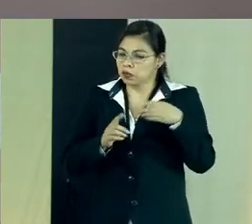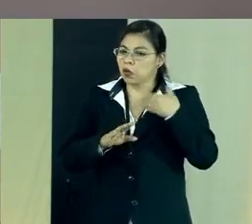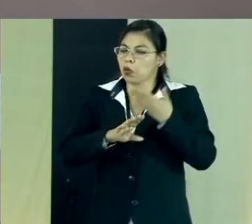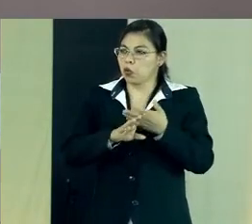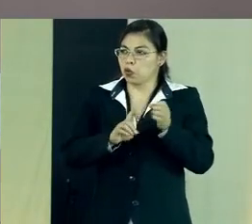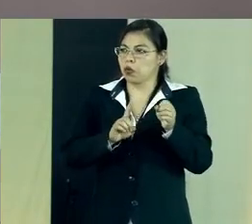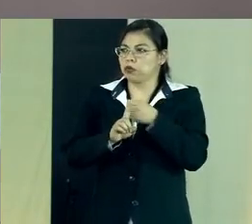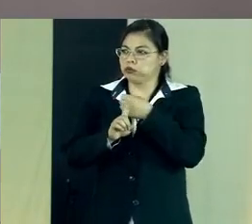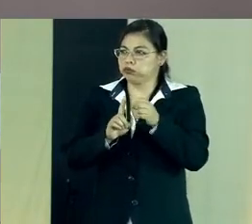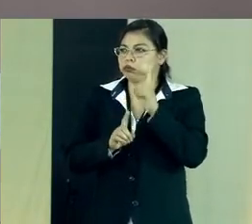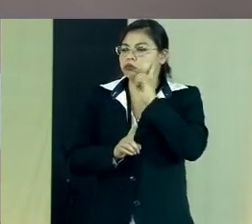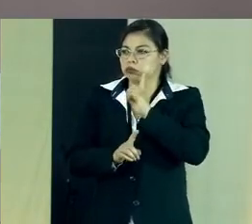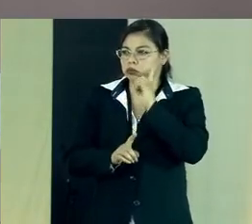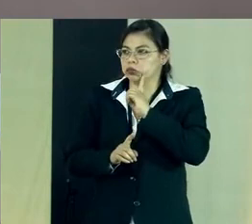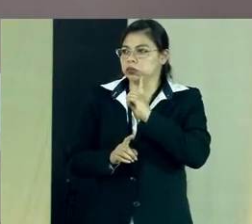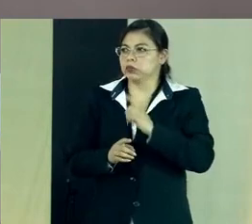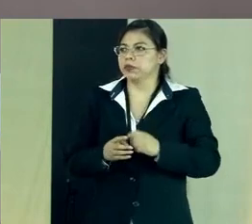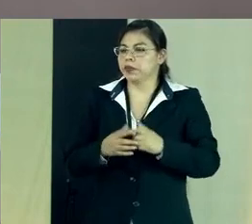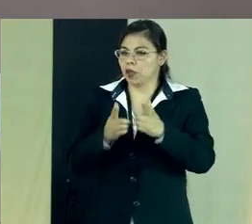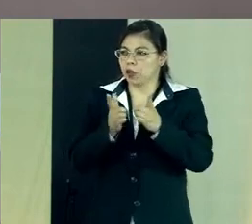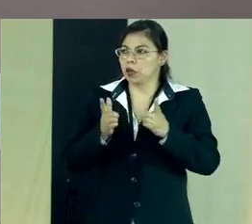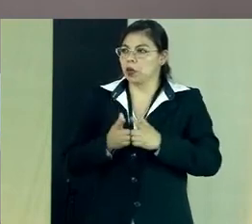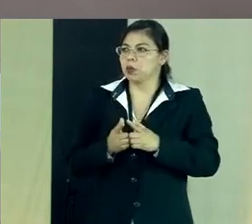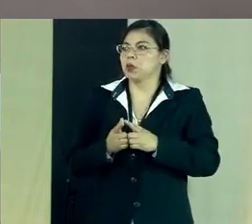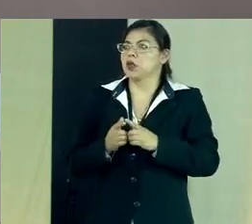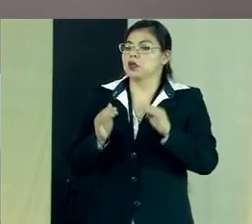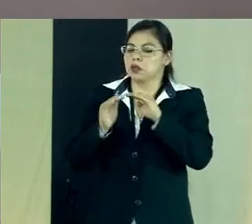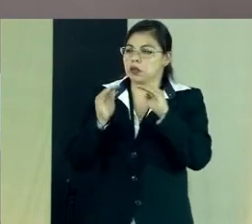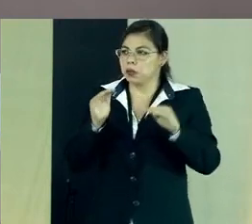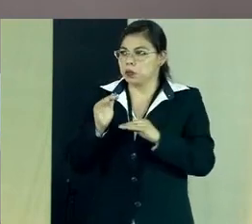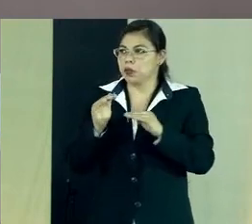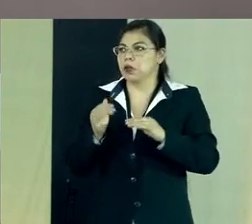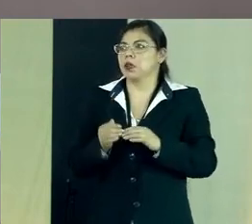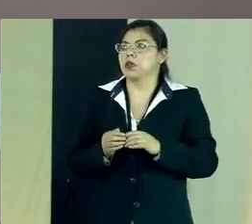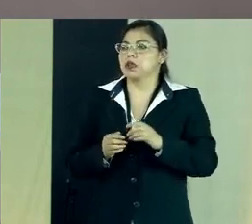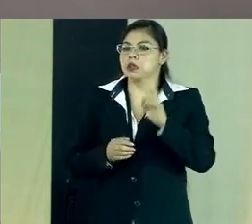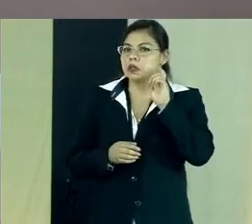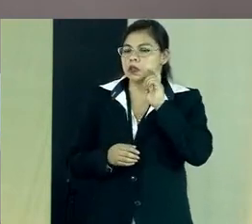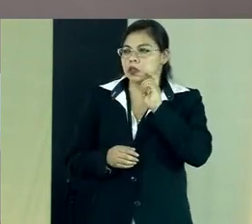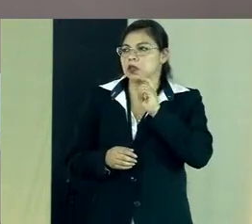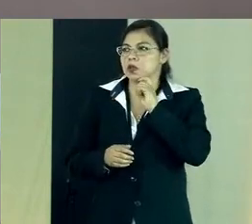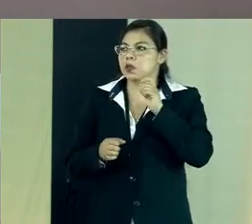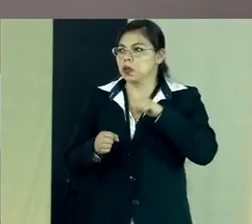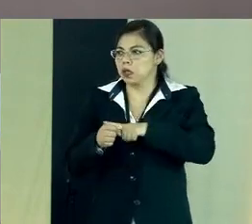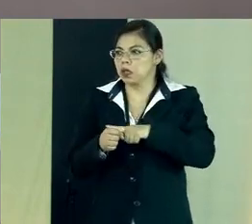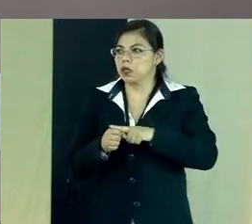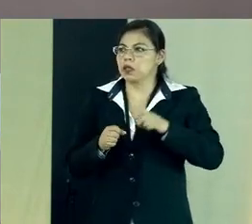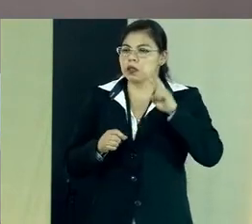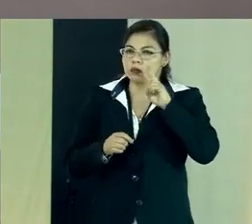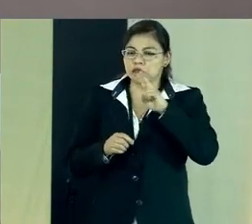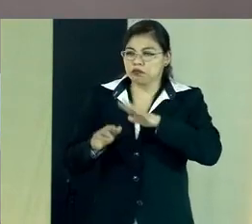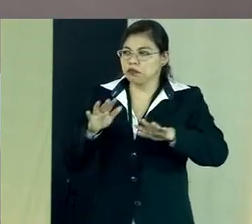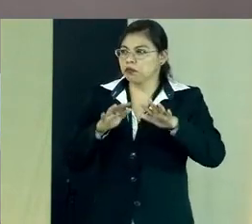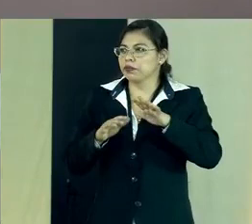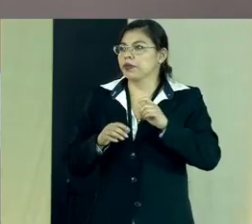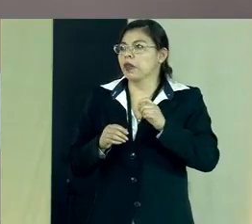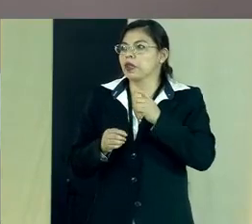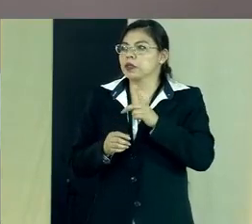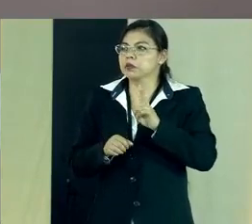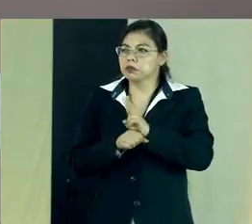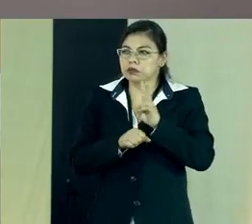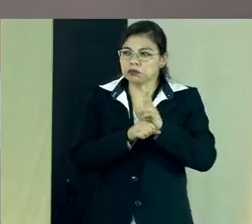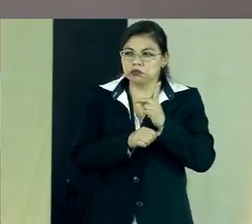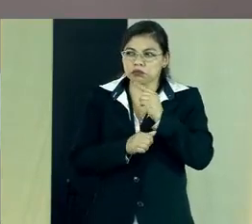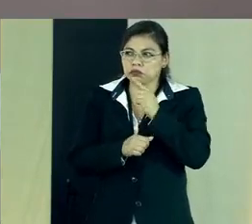y minorías sexuales que vemos en nuestras salas vigilancia policial agresiva y